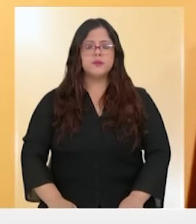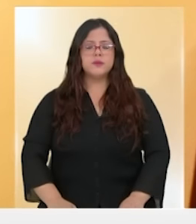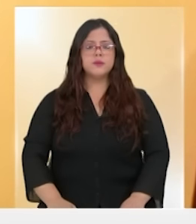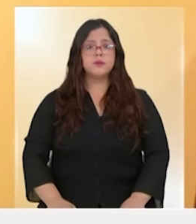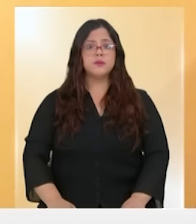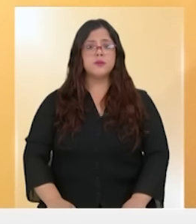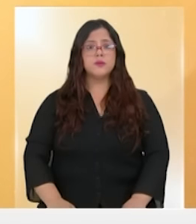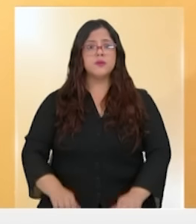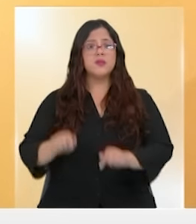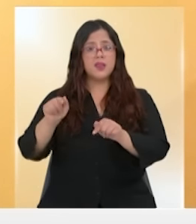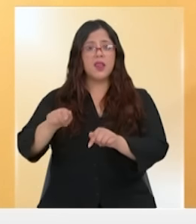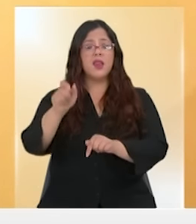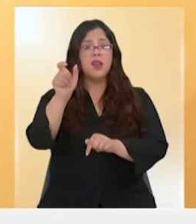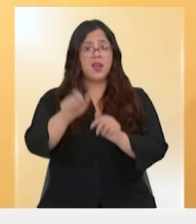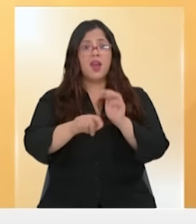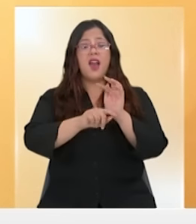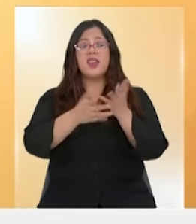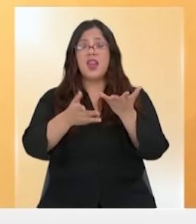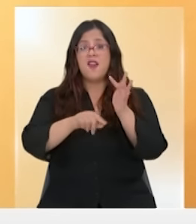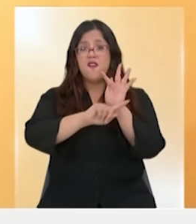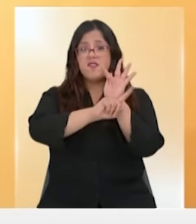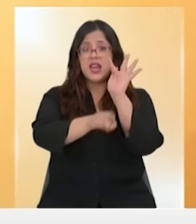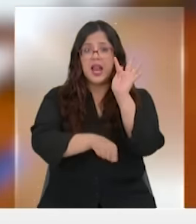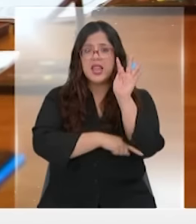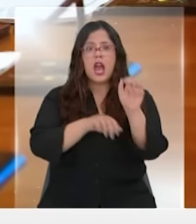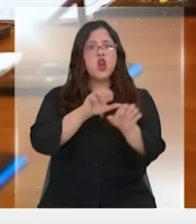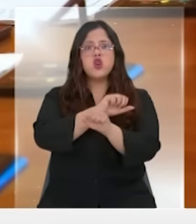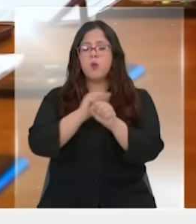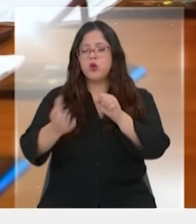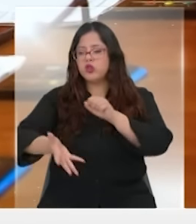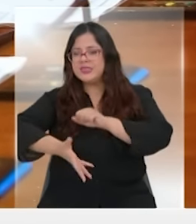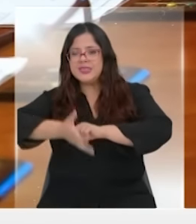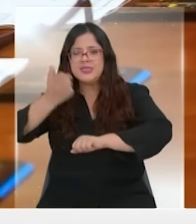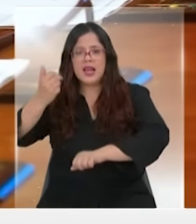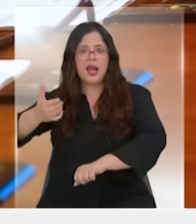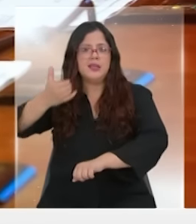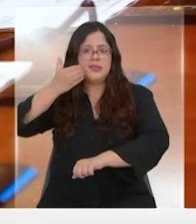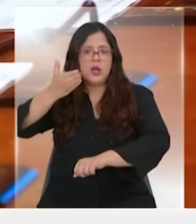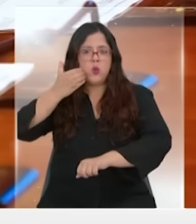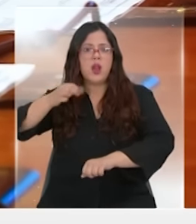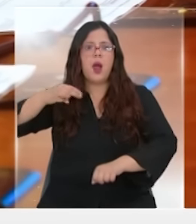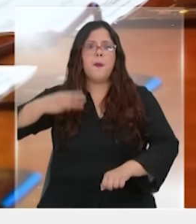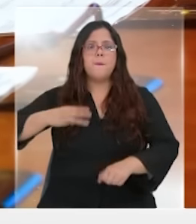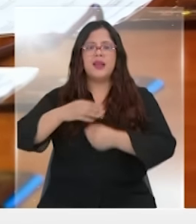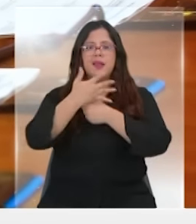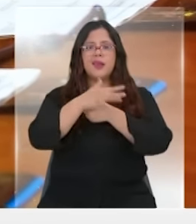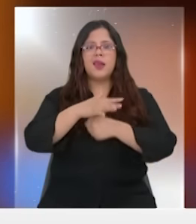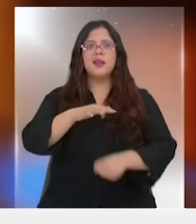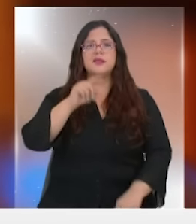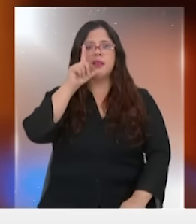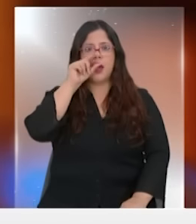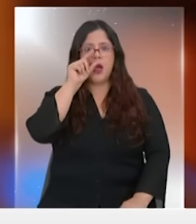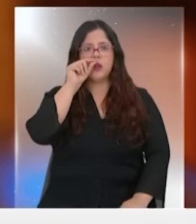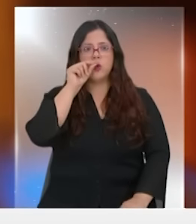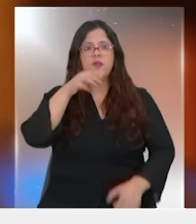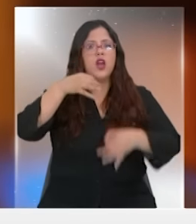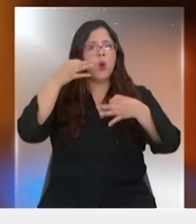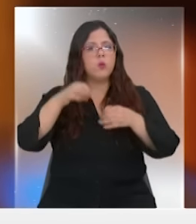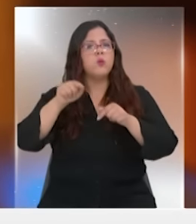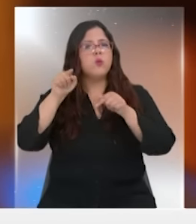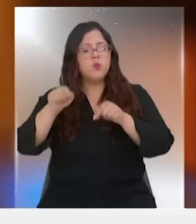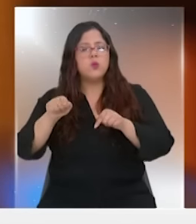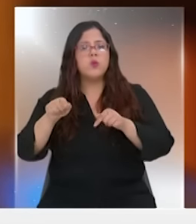cierto es que la fiscalía no pudo incautar ese teléfono el martes 15 de octubre, día que